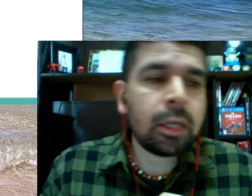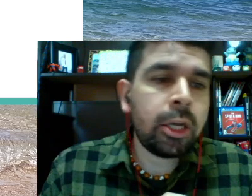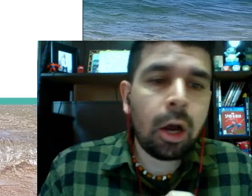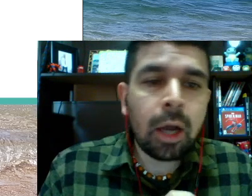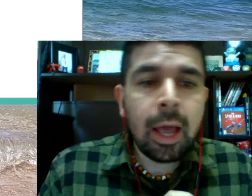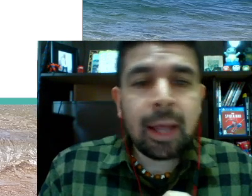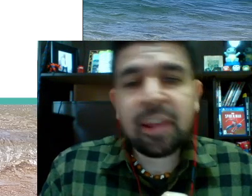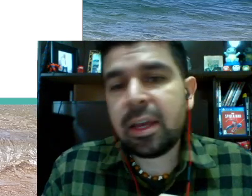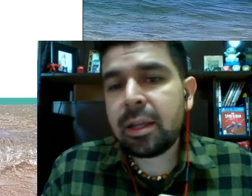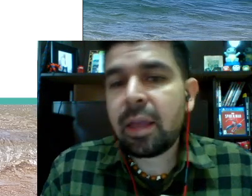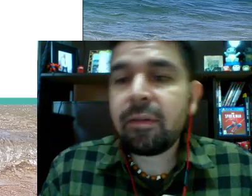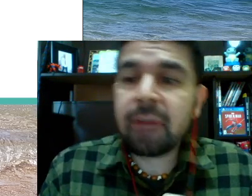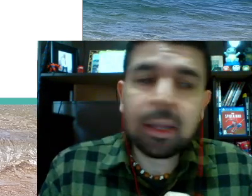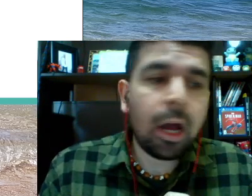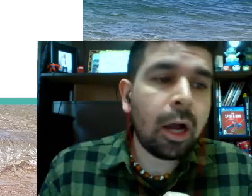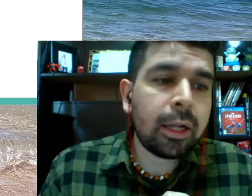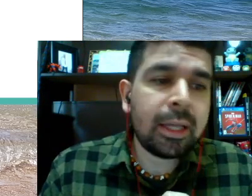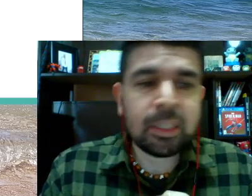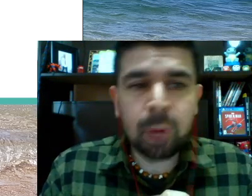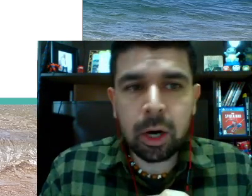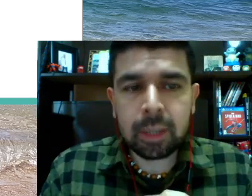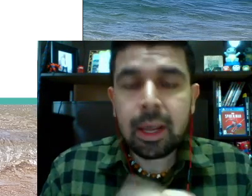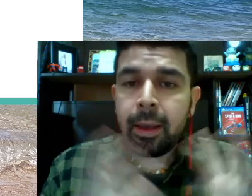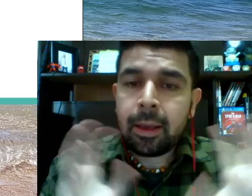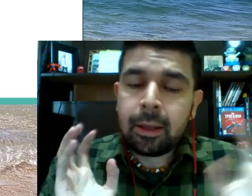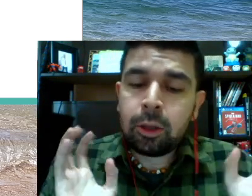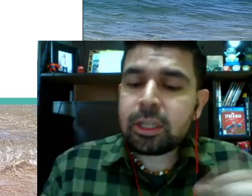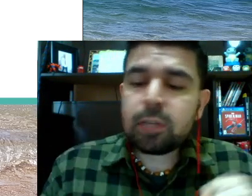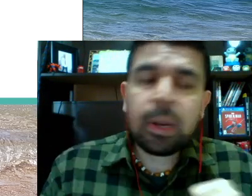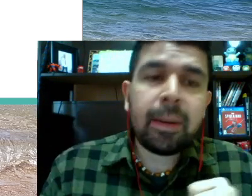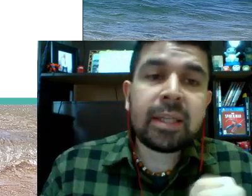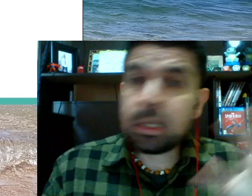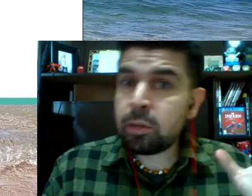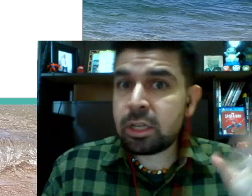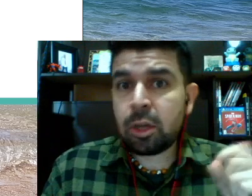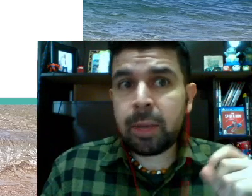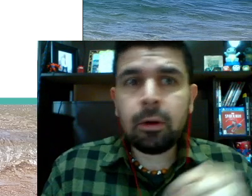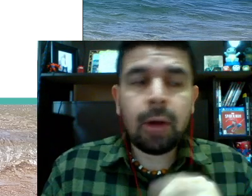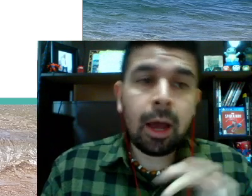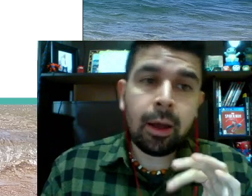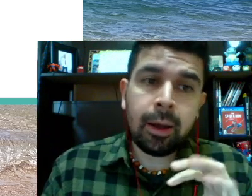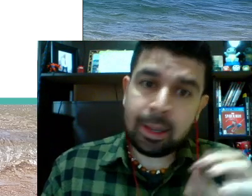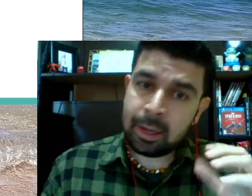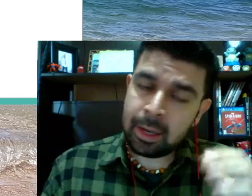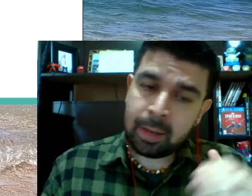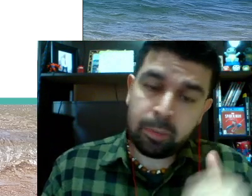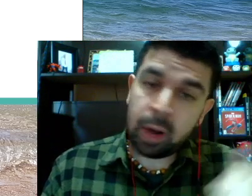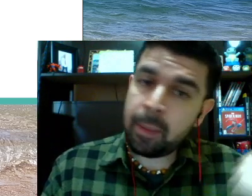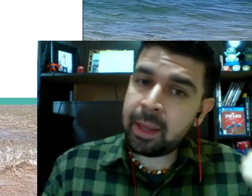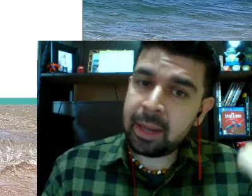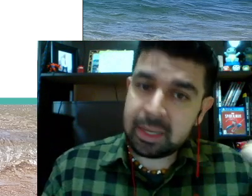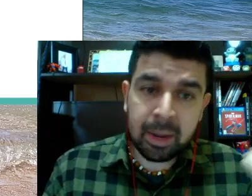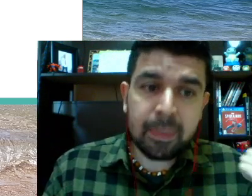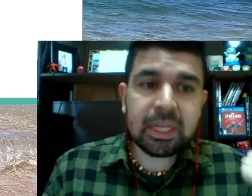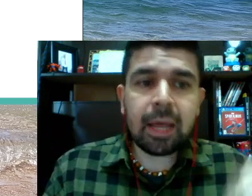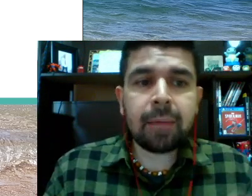john finn fat al sumar todas estas palabras ya las hemos estado viendo en el programa